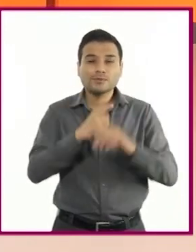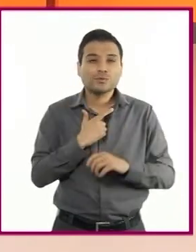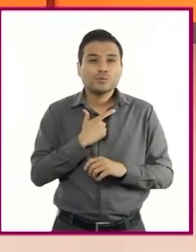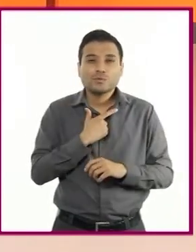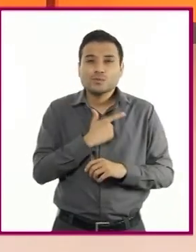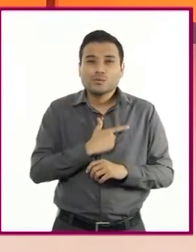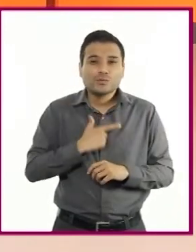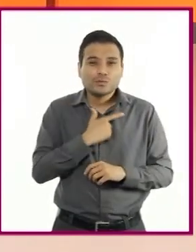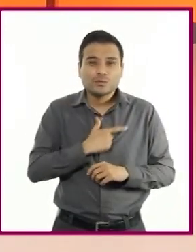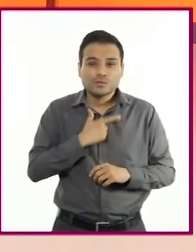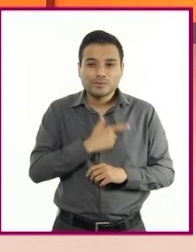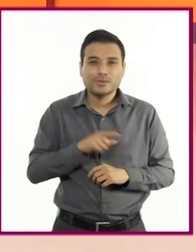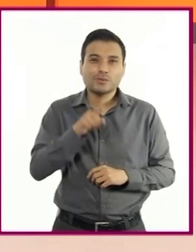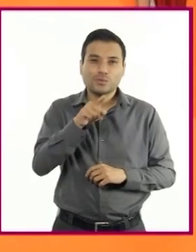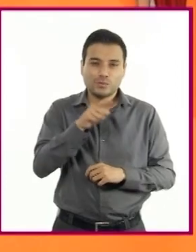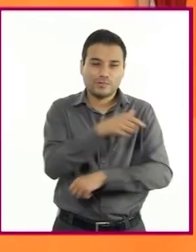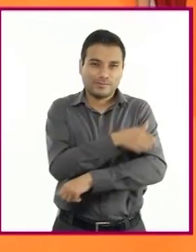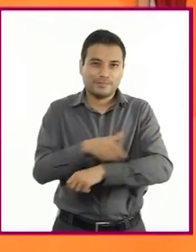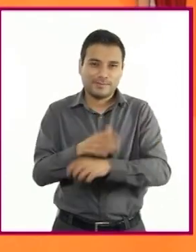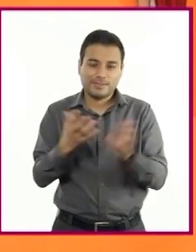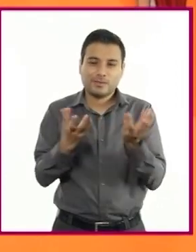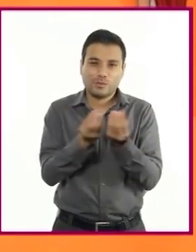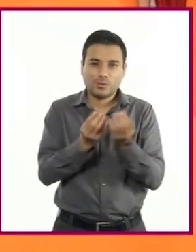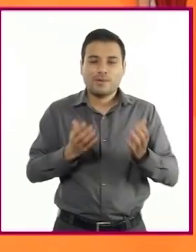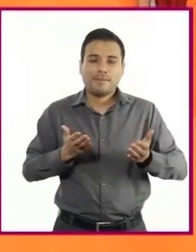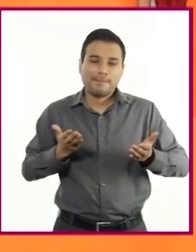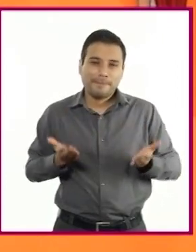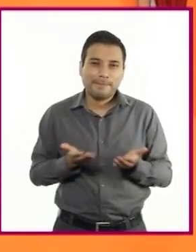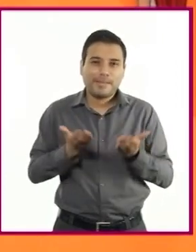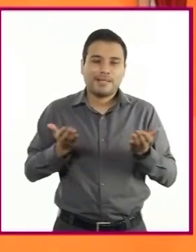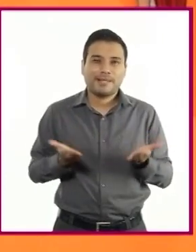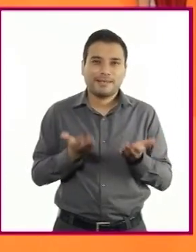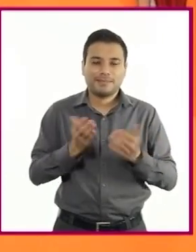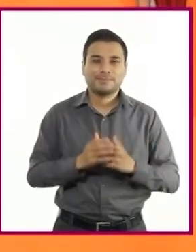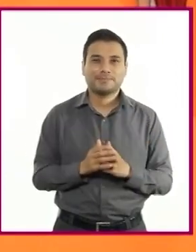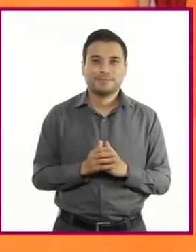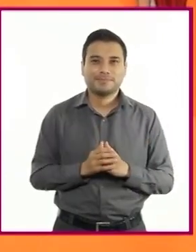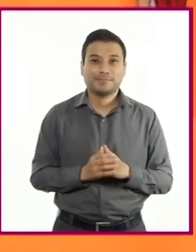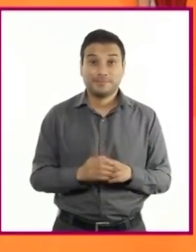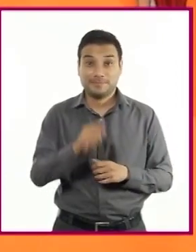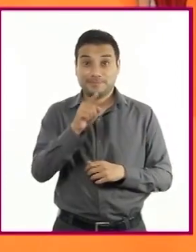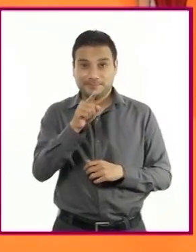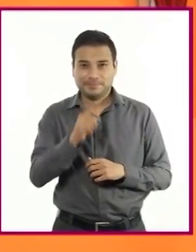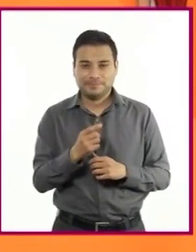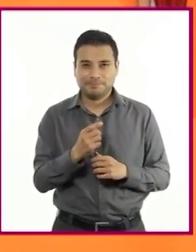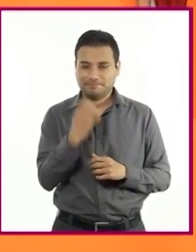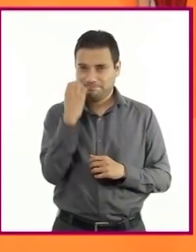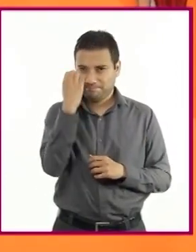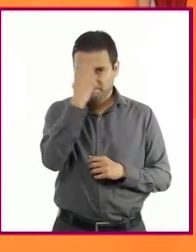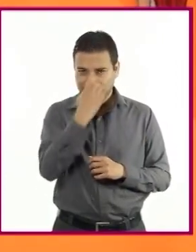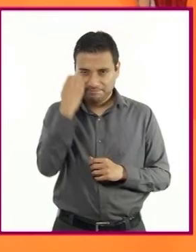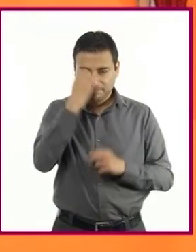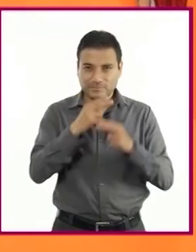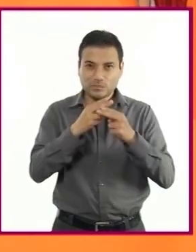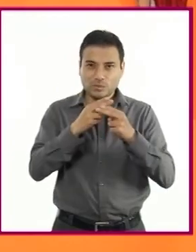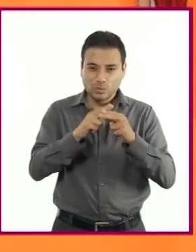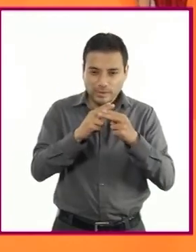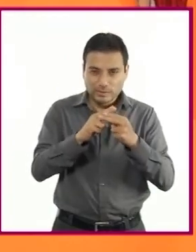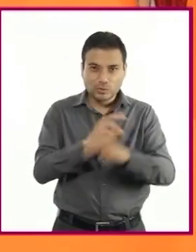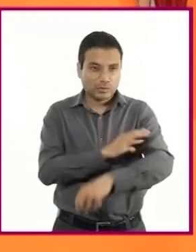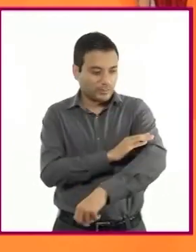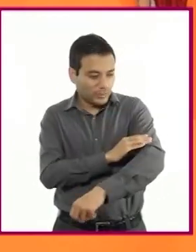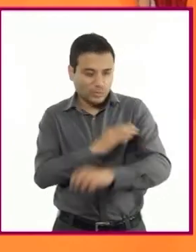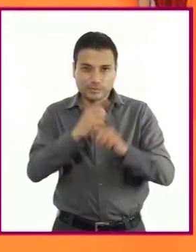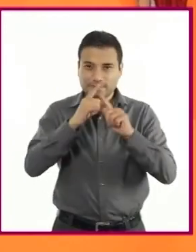buen momento con su familia. Procuren identificar los principales huesos y músculos que mueven al